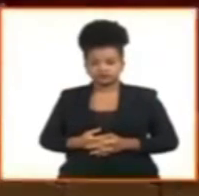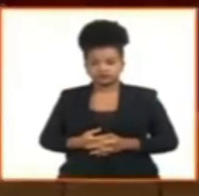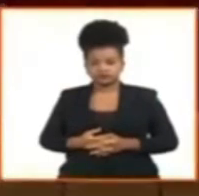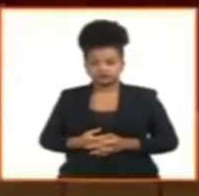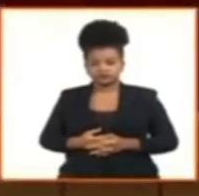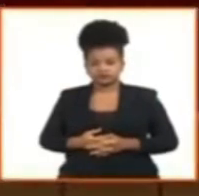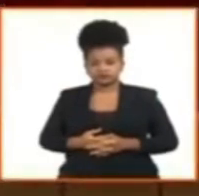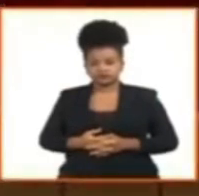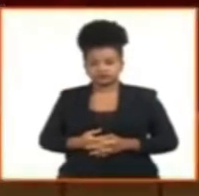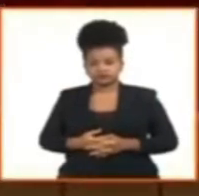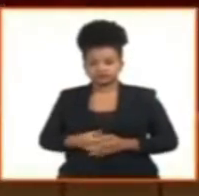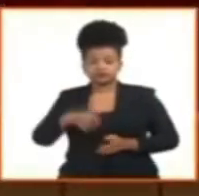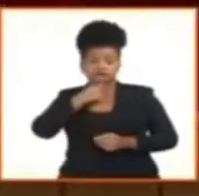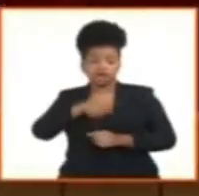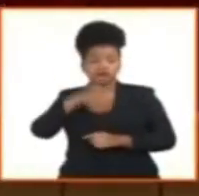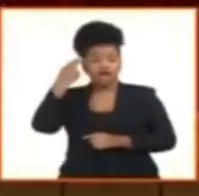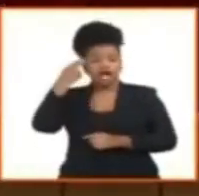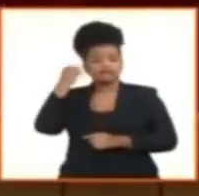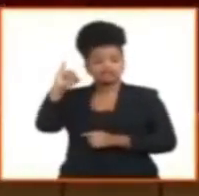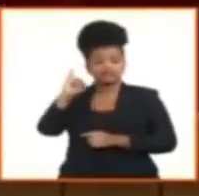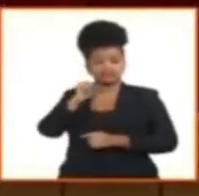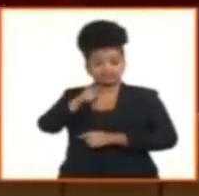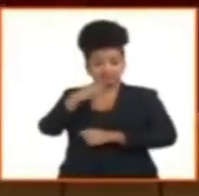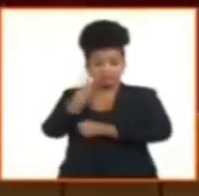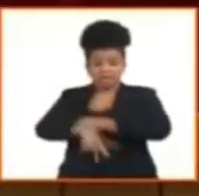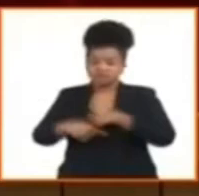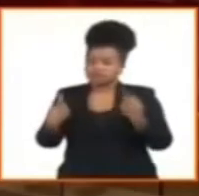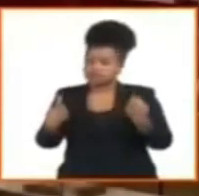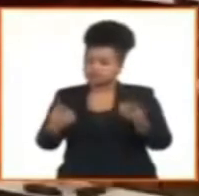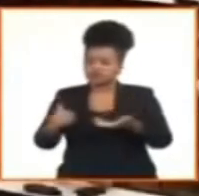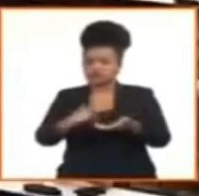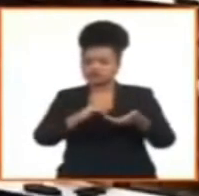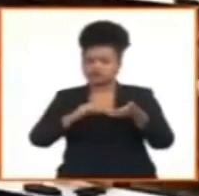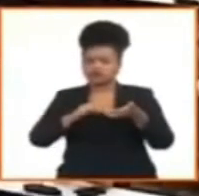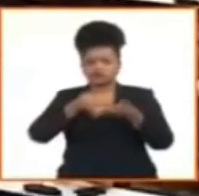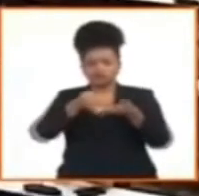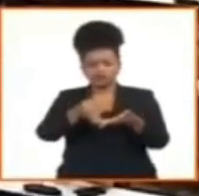en Haití, país que demanda especial solidaridad.